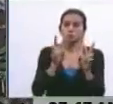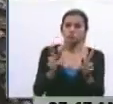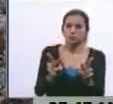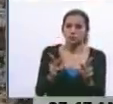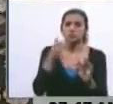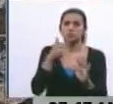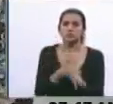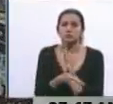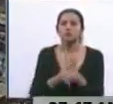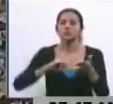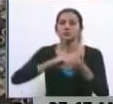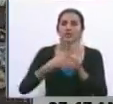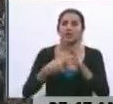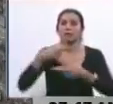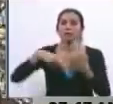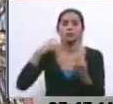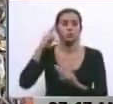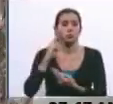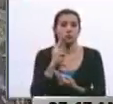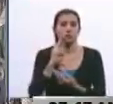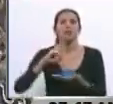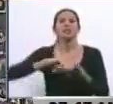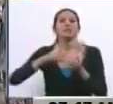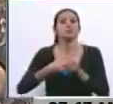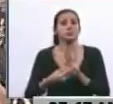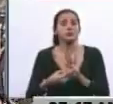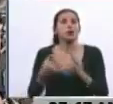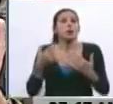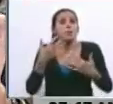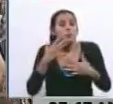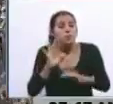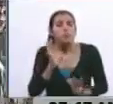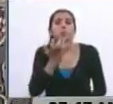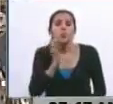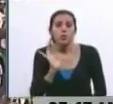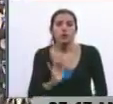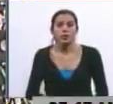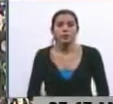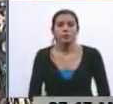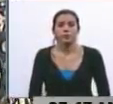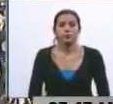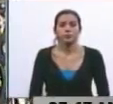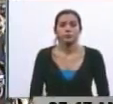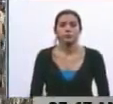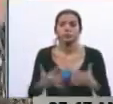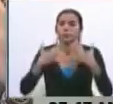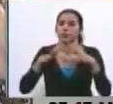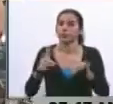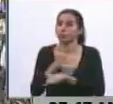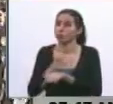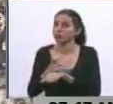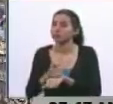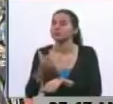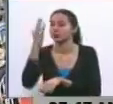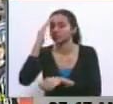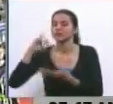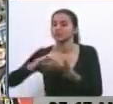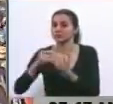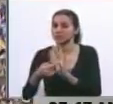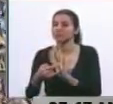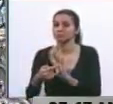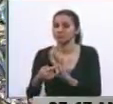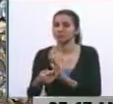que significa la revolución bolivariana y lo que significaría un supuesto negado perder el gobierno a través de la